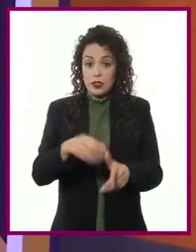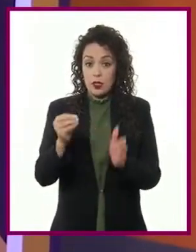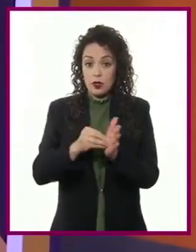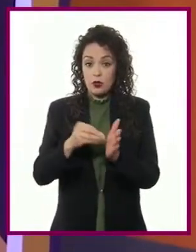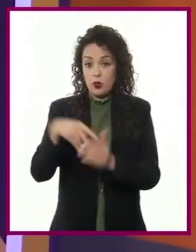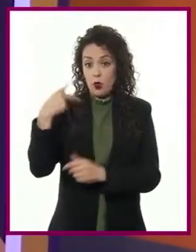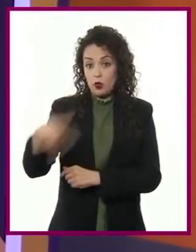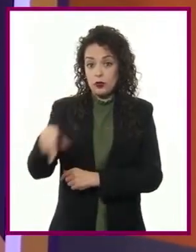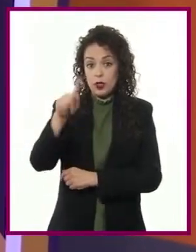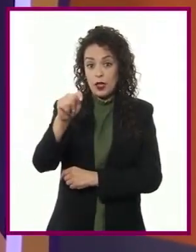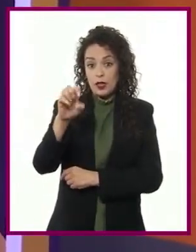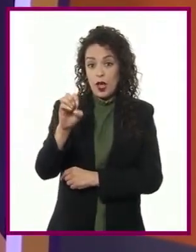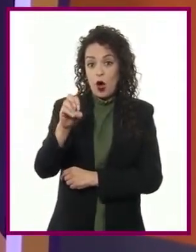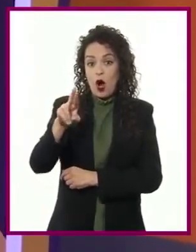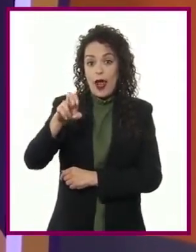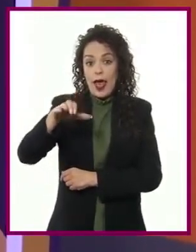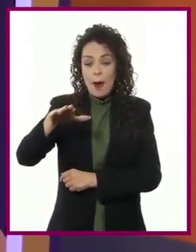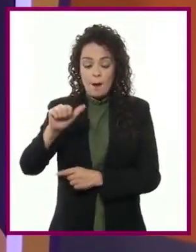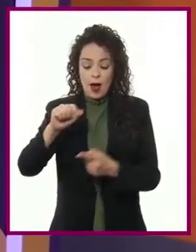y postulados,